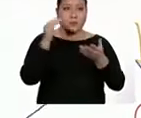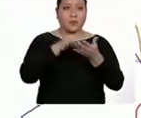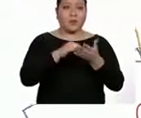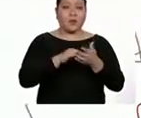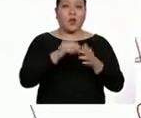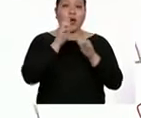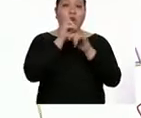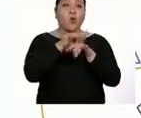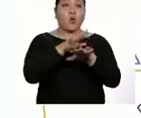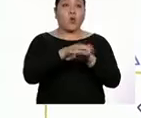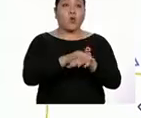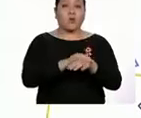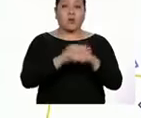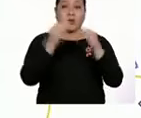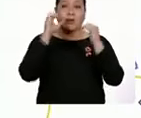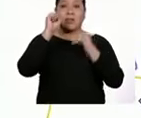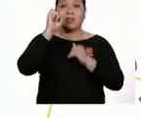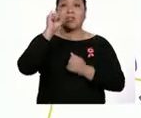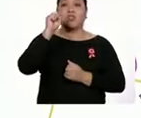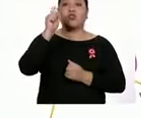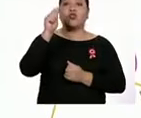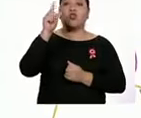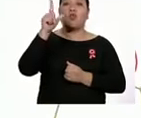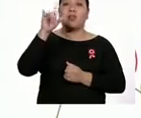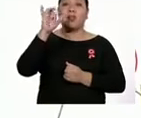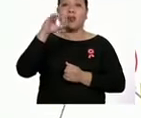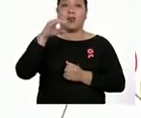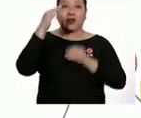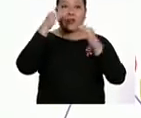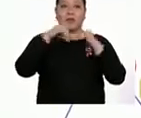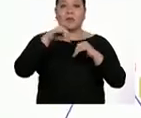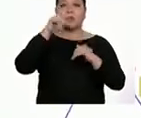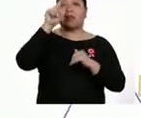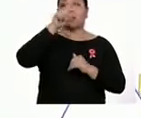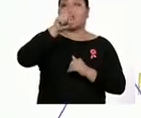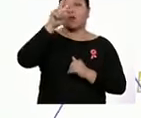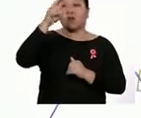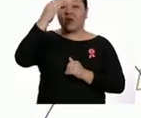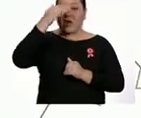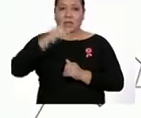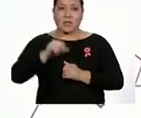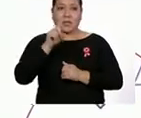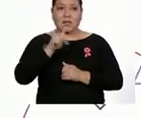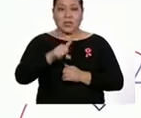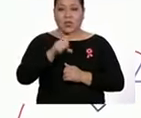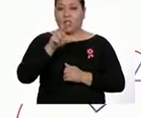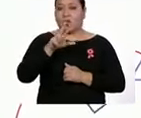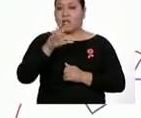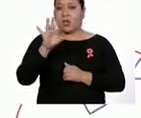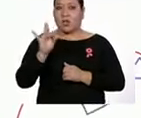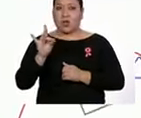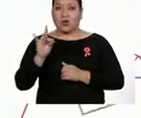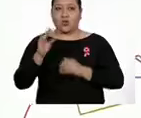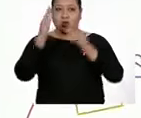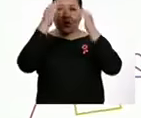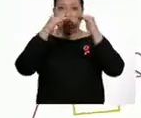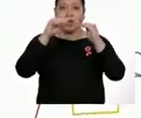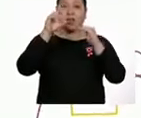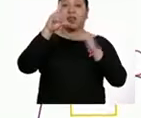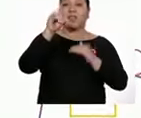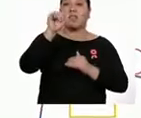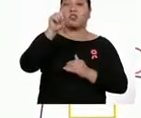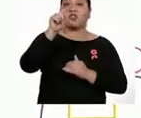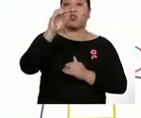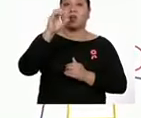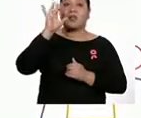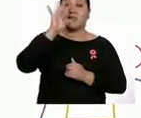En julio, su presión sistólica varía desde 122 hasta 138 y su presión diastólica se